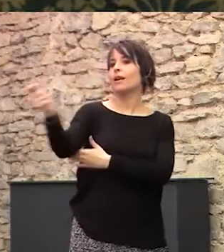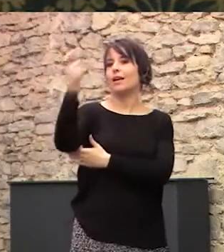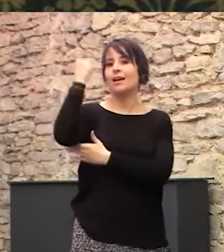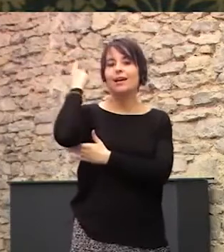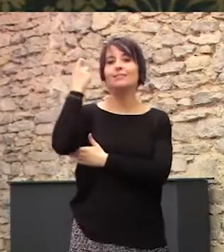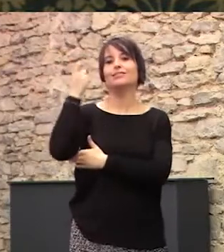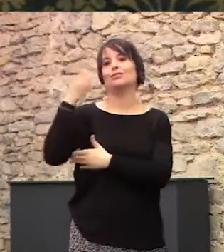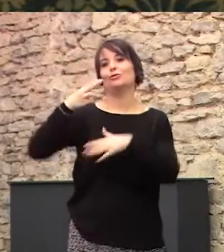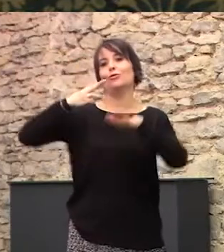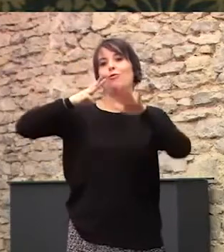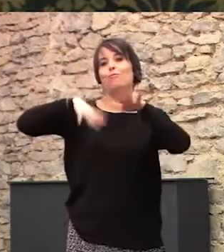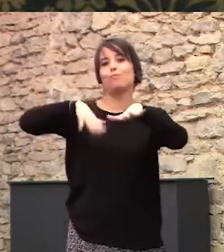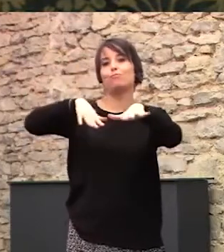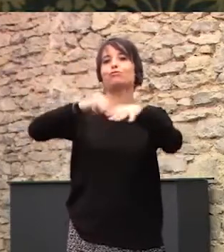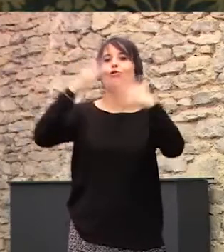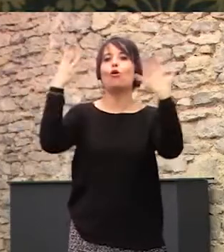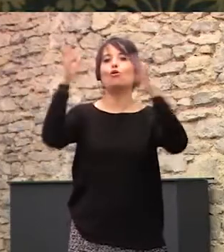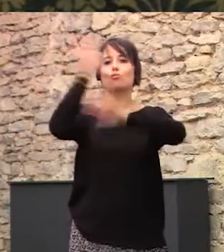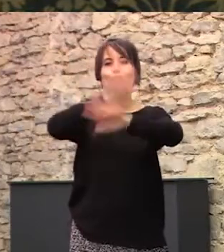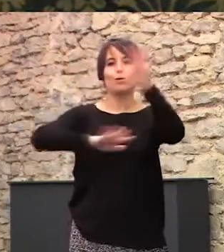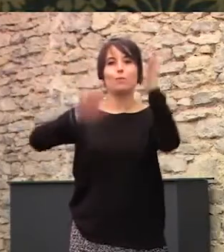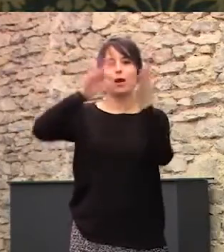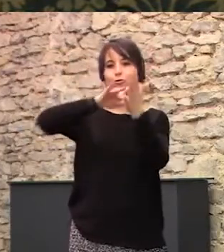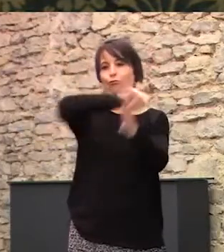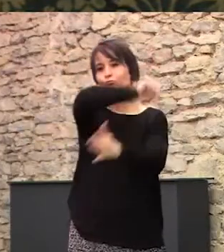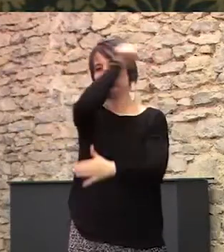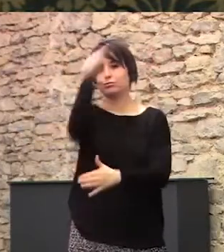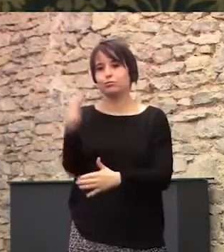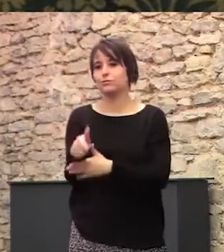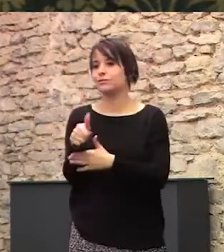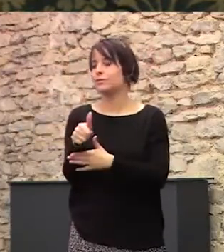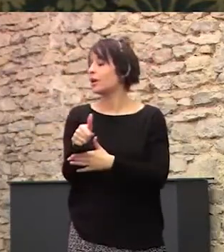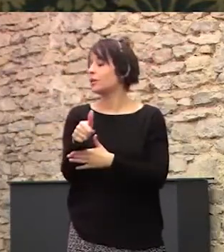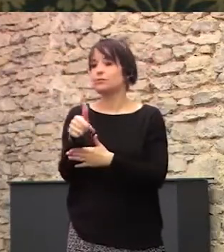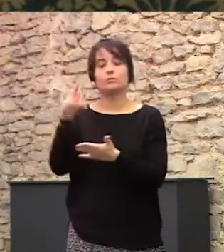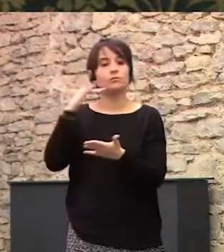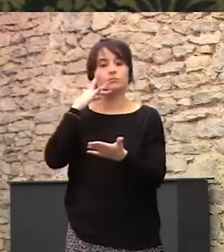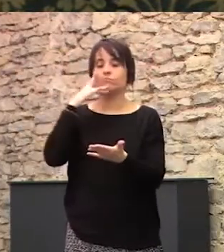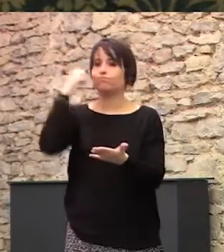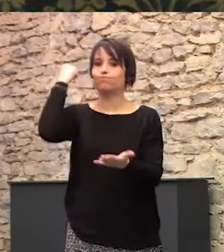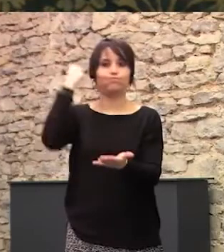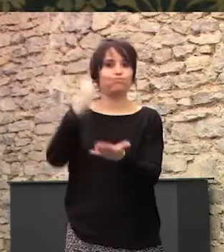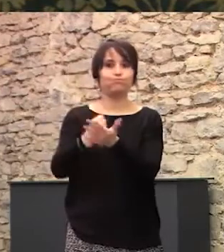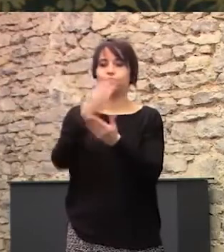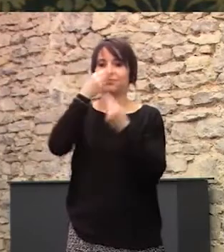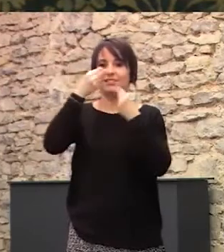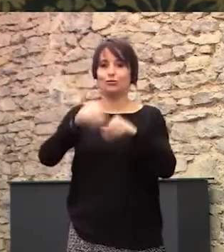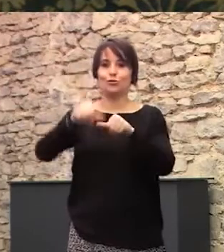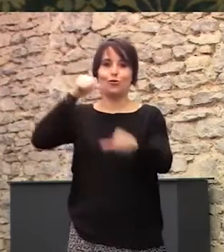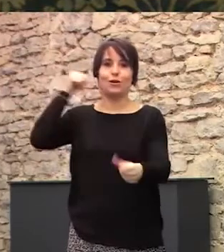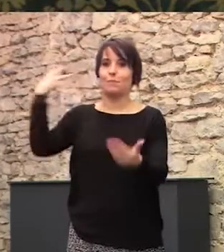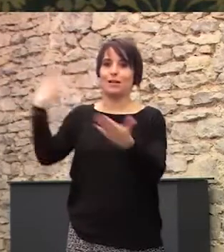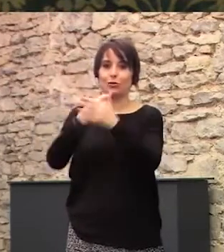de marzo de este año, ¿no? Que ha sido desde luego histórico para todas.